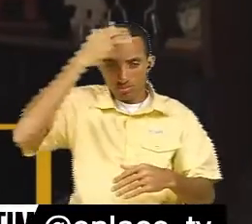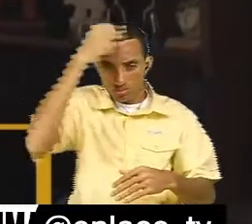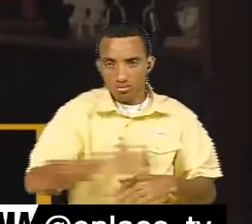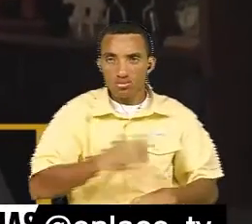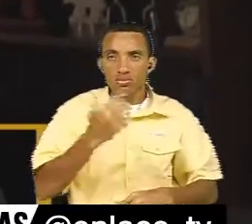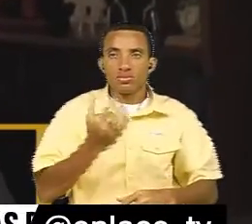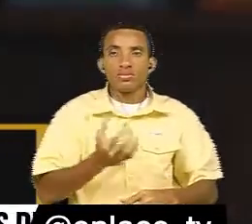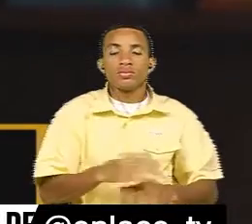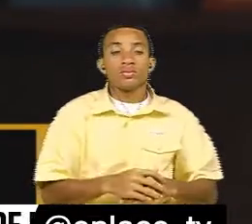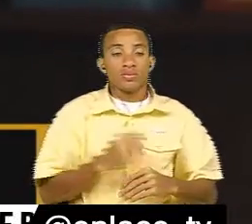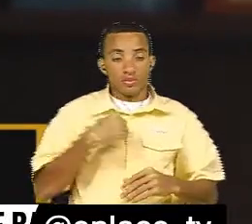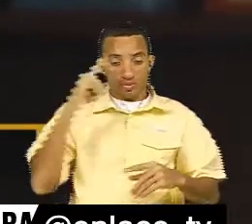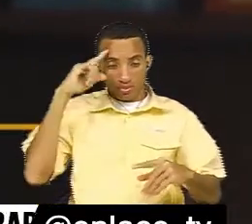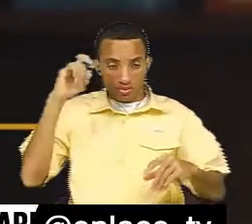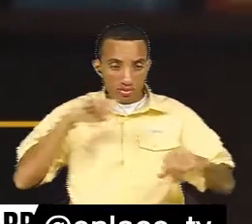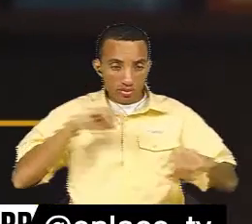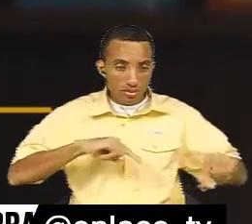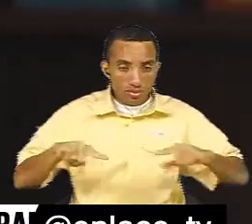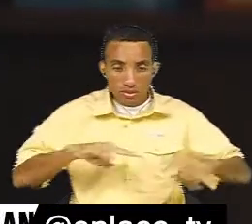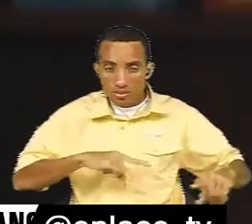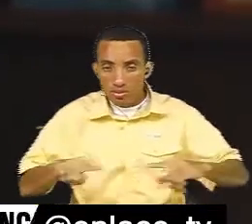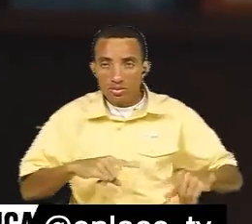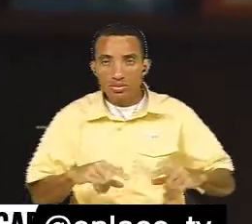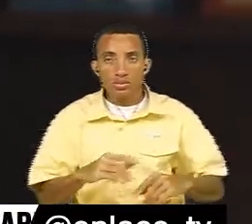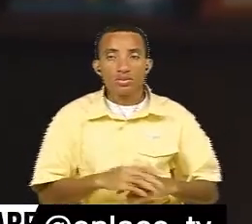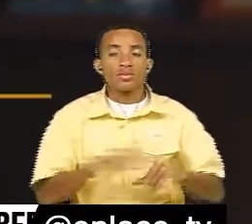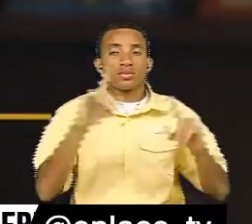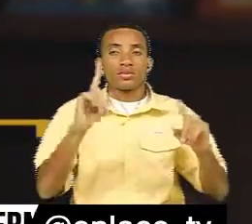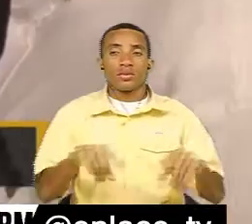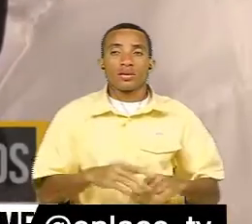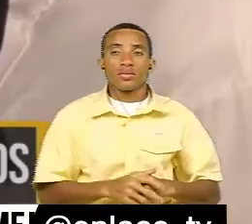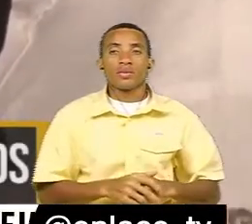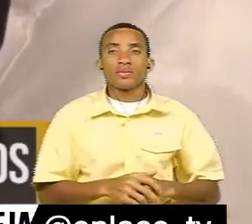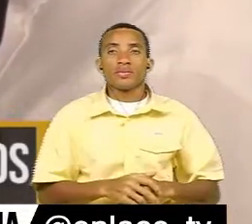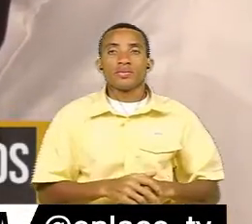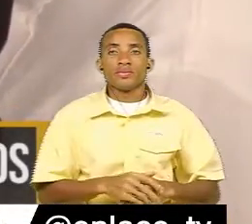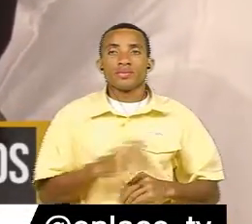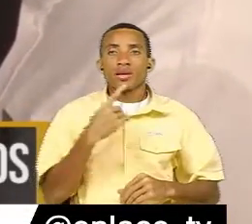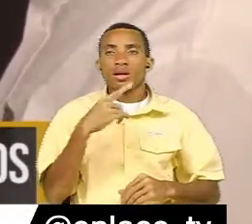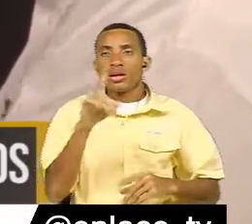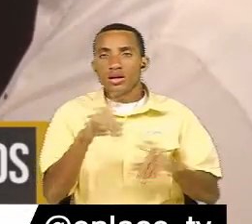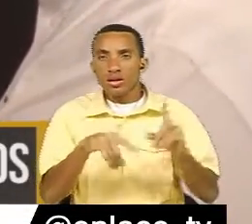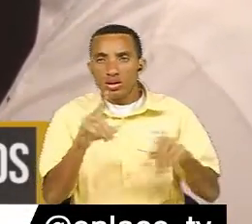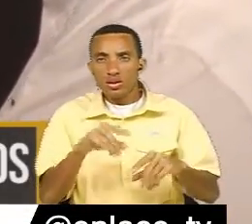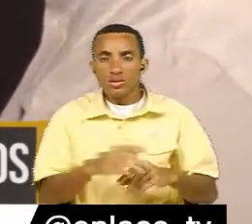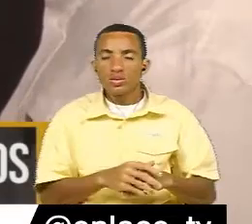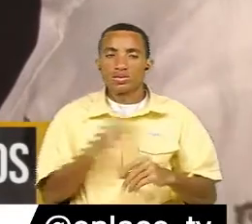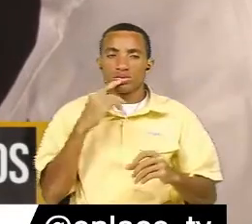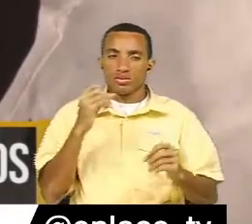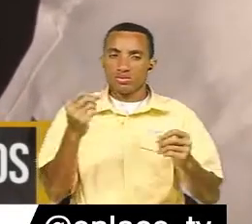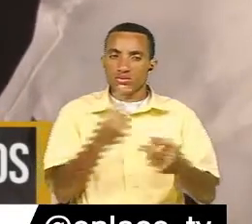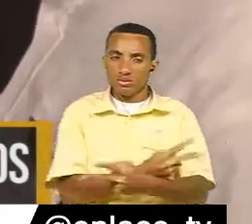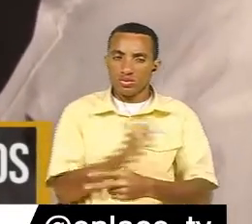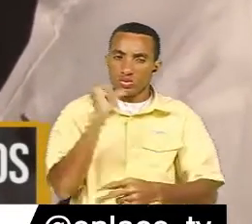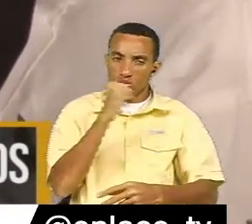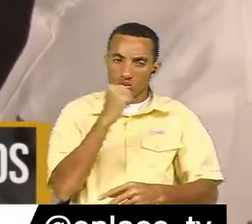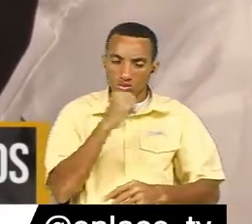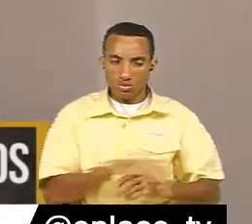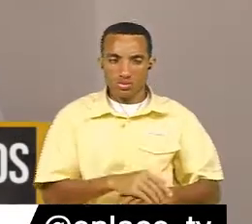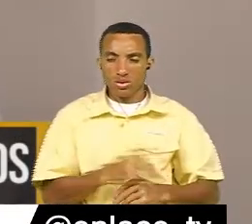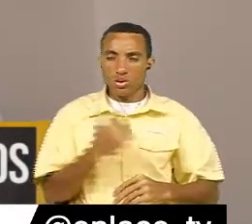estado atento a los requerimientos de esta población en lo corrido de su administración. Desmintió señalamientos de las víctimas, quienes indicaron incumplimientos